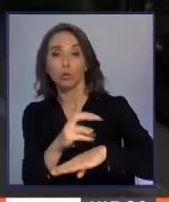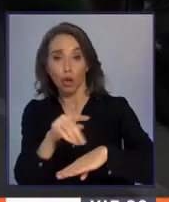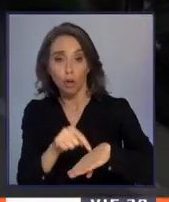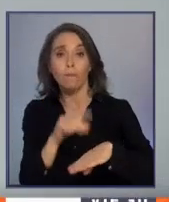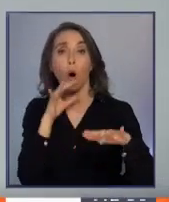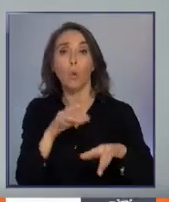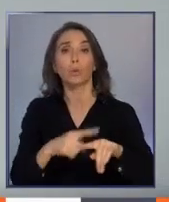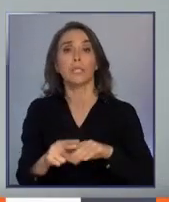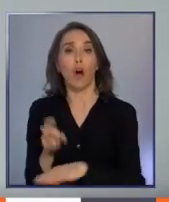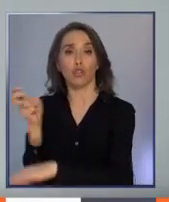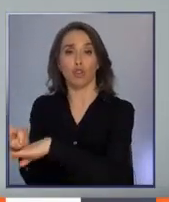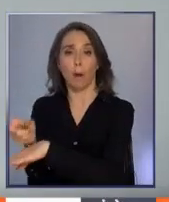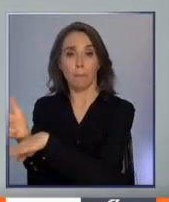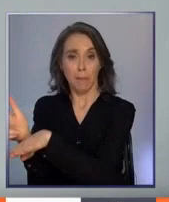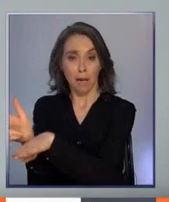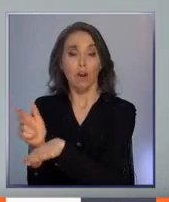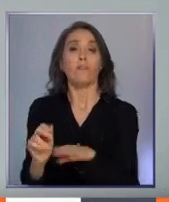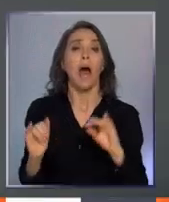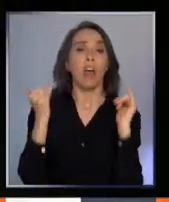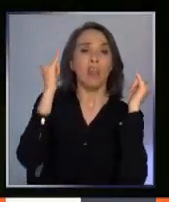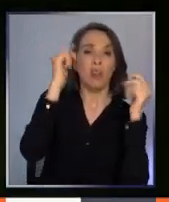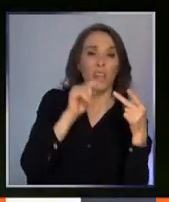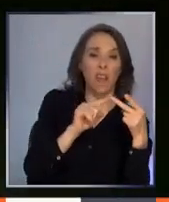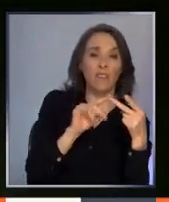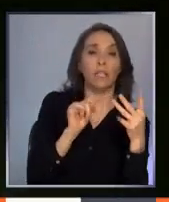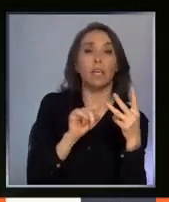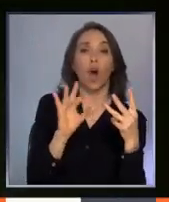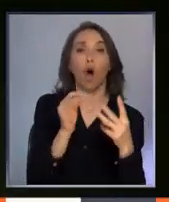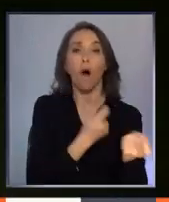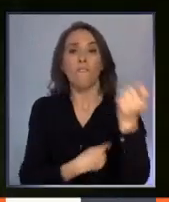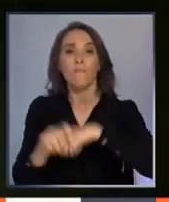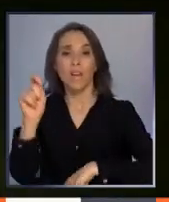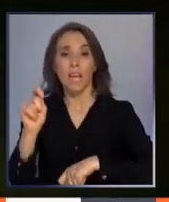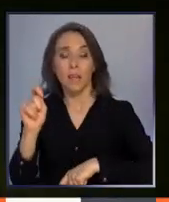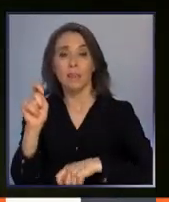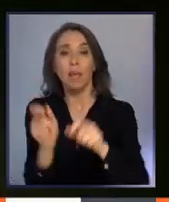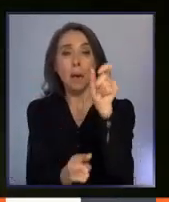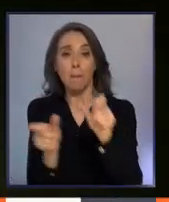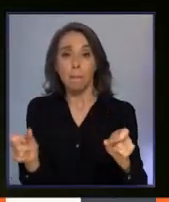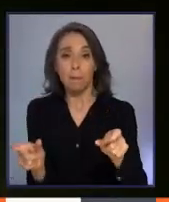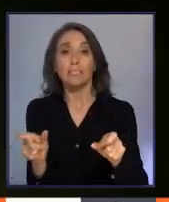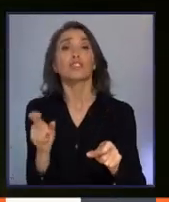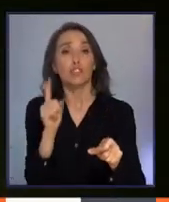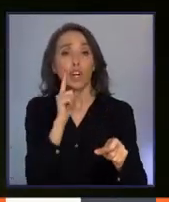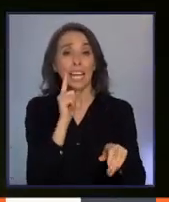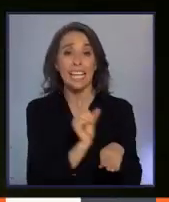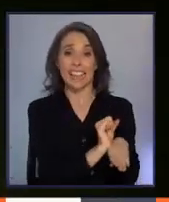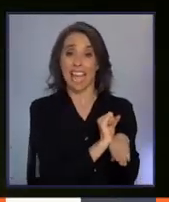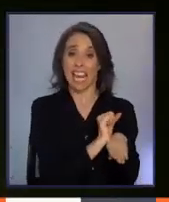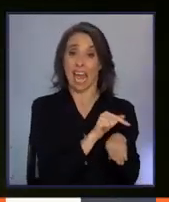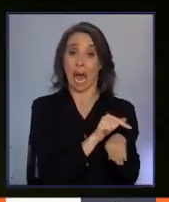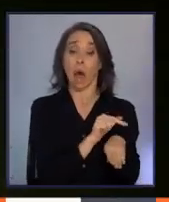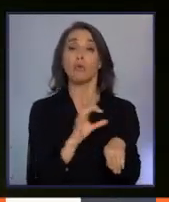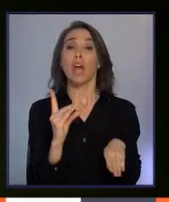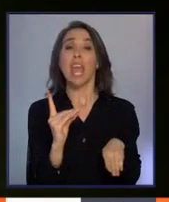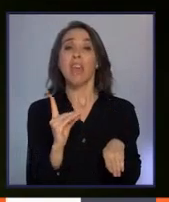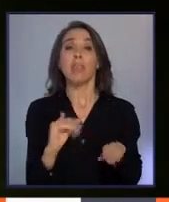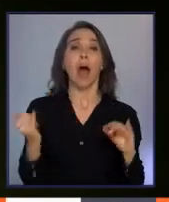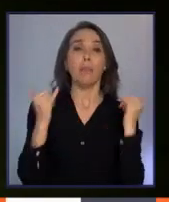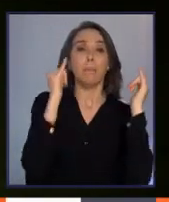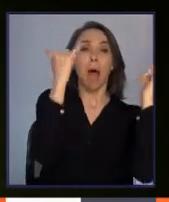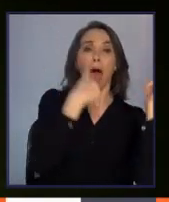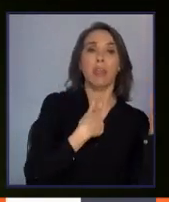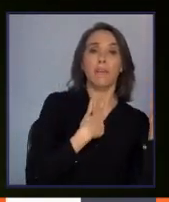otros delitos, para diversión o para venderlos. Por la edad de quienes los tenían en su poder, sería para diversión y